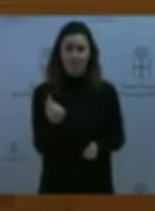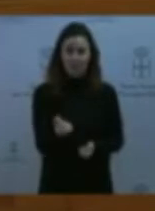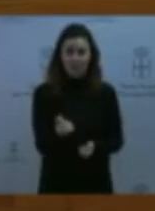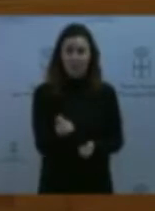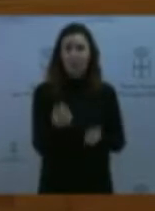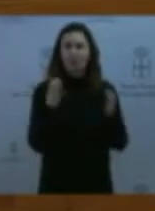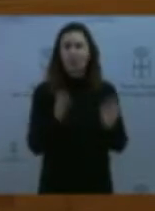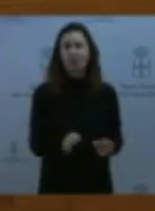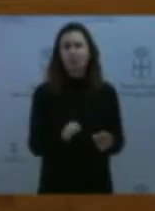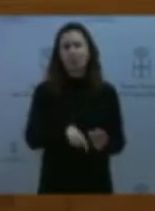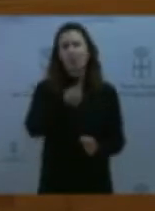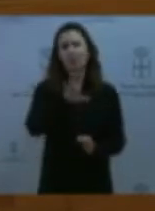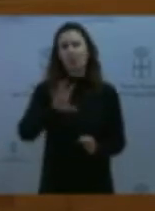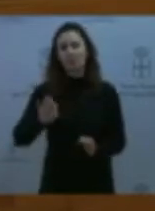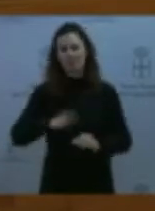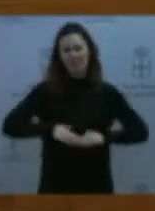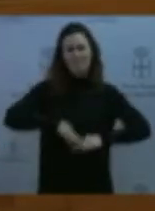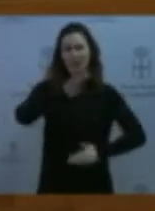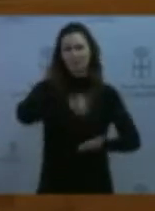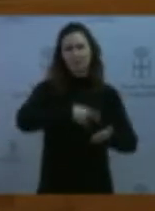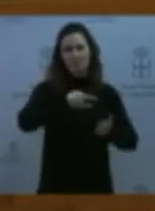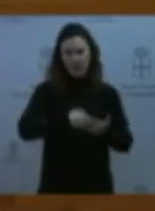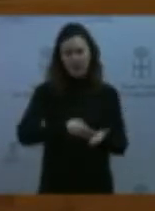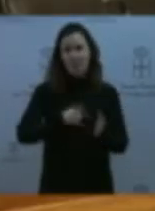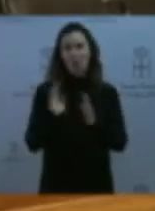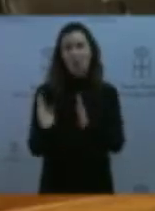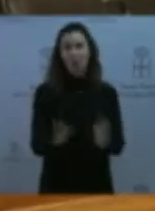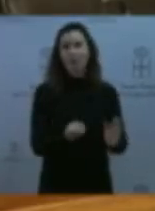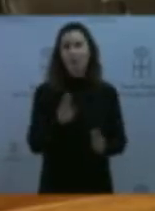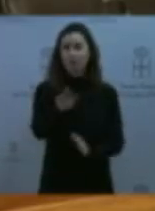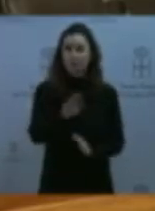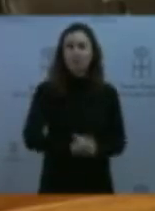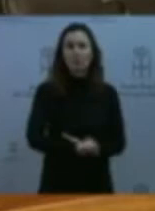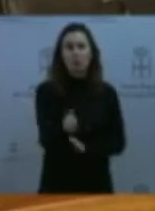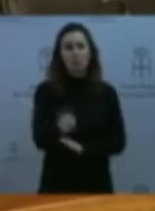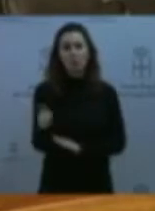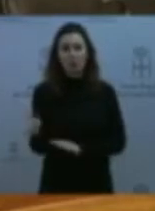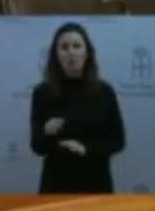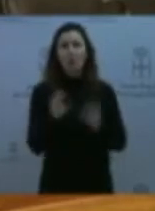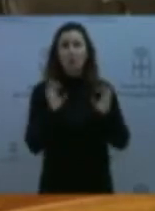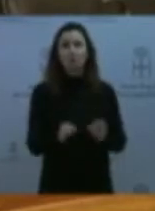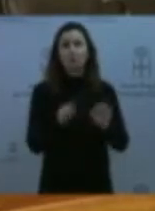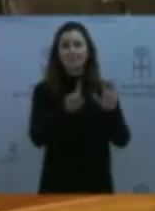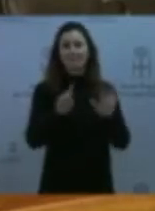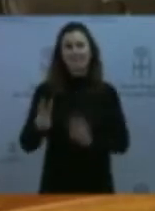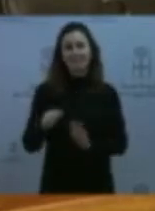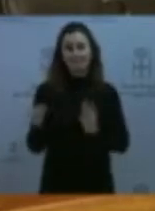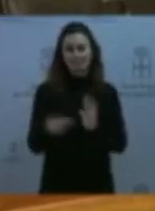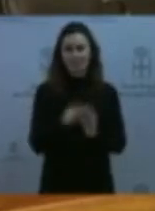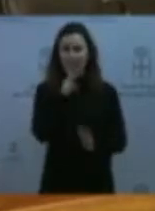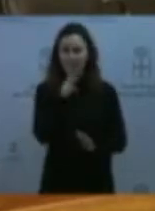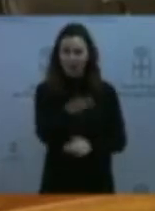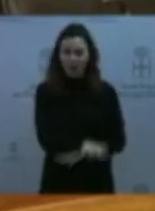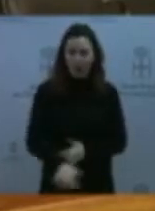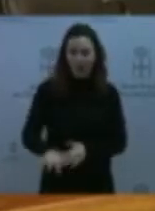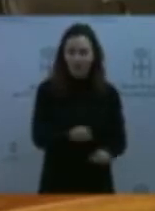de ordenación de montes que afectan a una superficie de más de 63.000 hectáreas. Eso es política forestal, eso